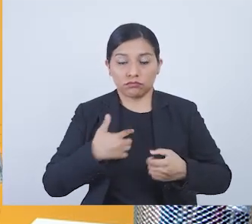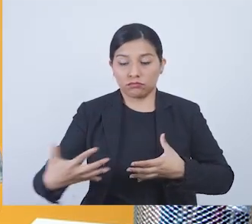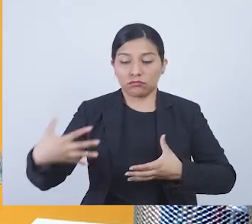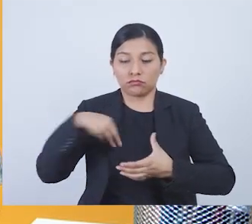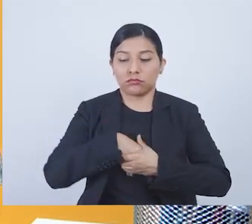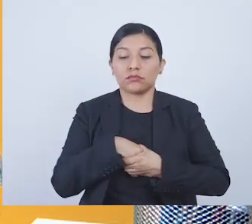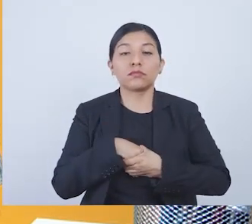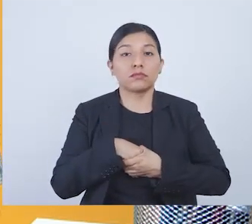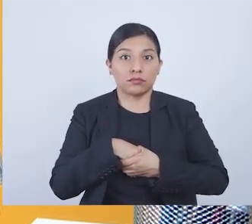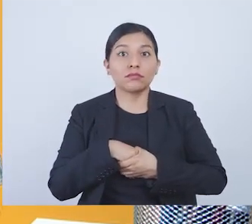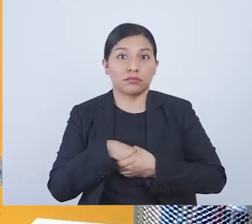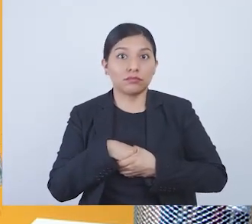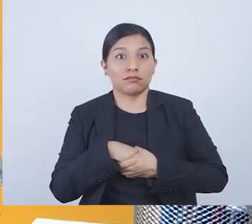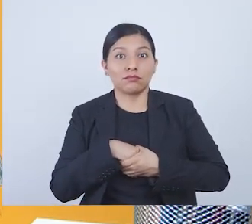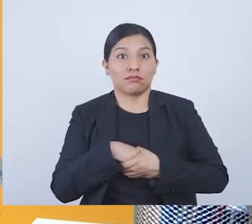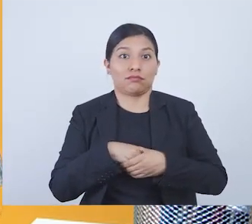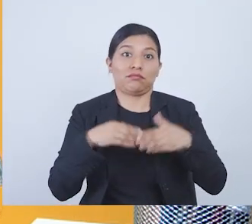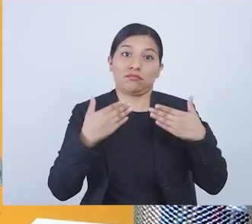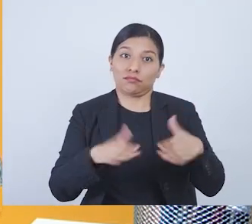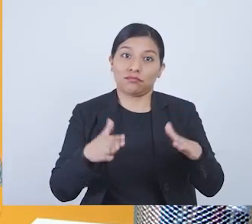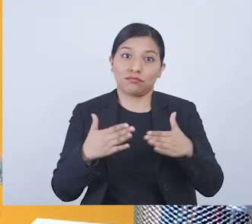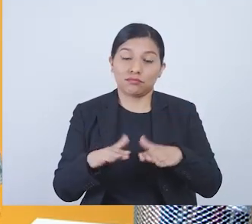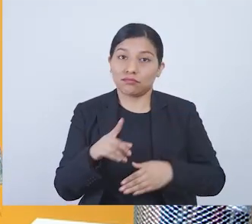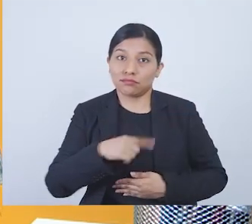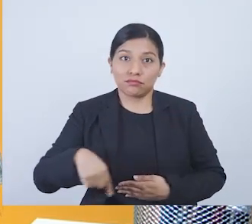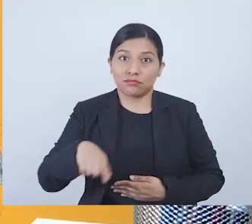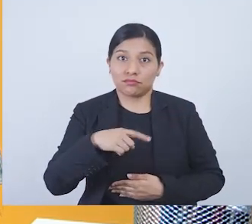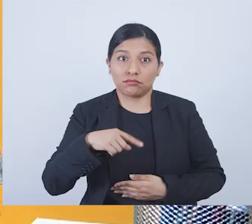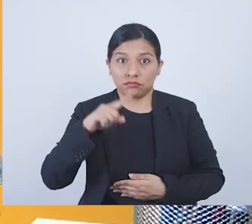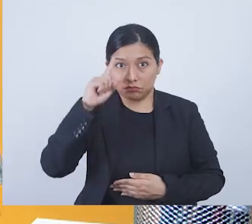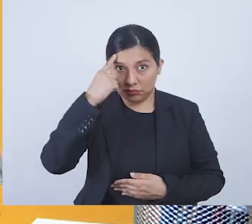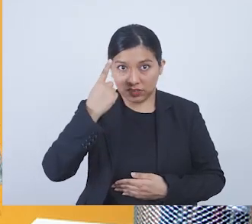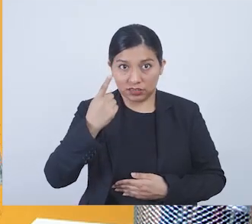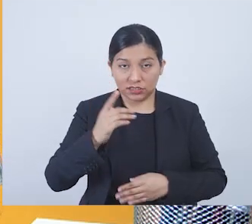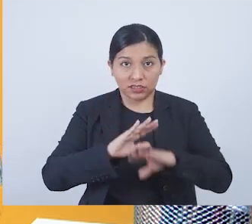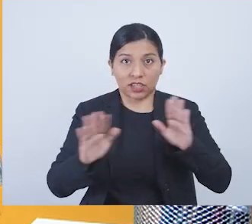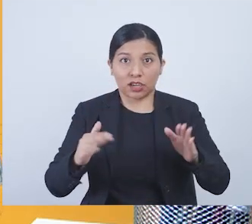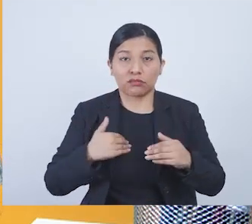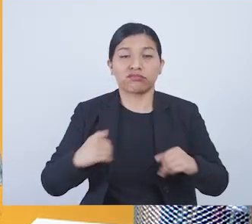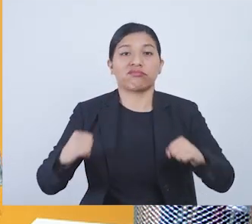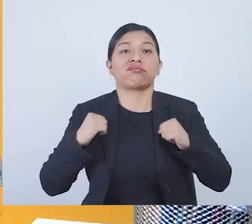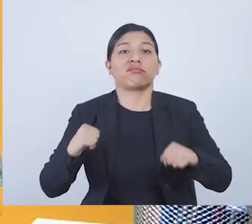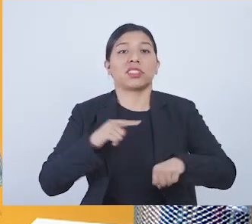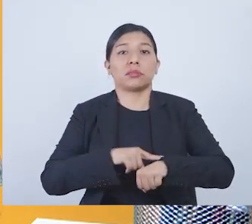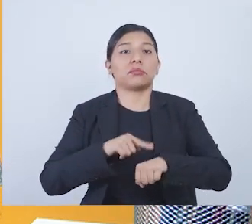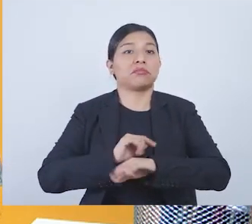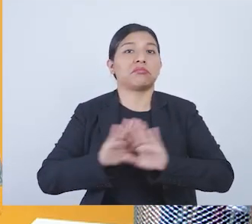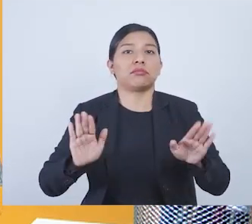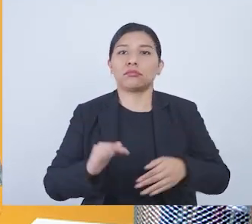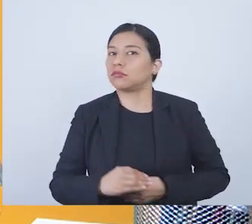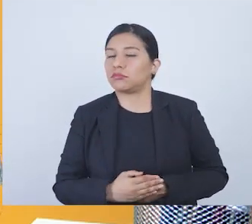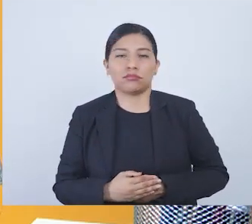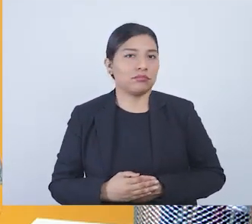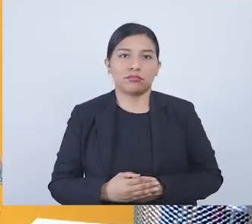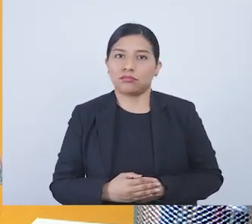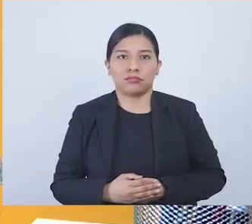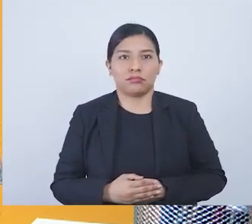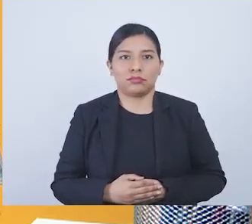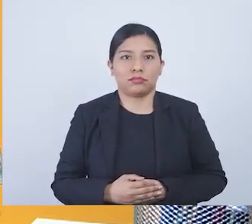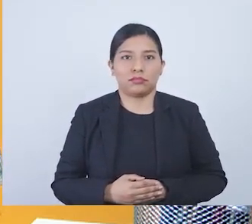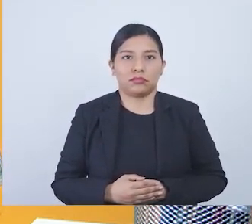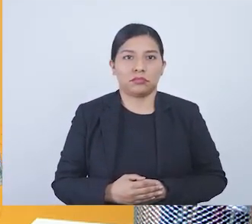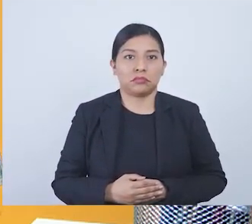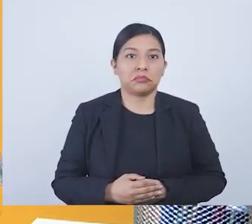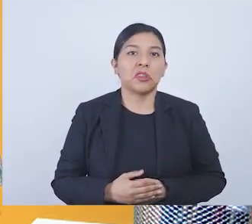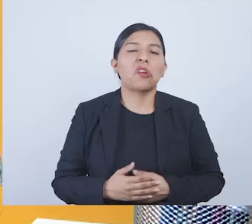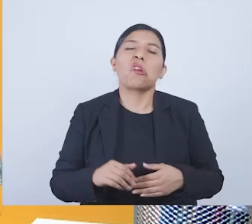recibir los niños de la parvularia, los niños del primer ciclo, no son para el rendimiento. Los estímulos son para otras